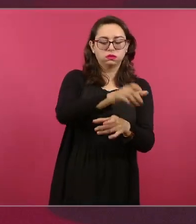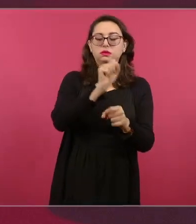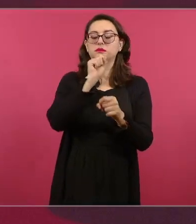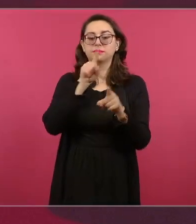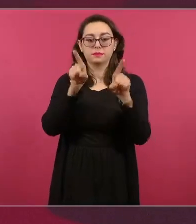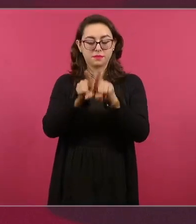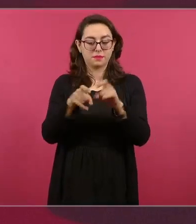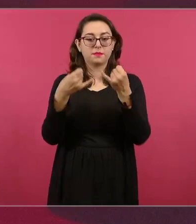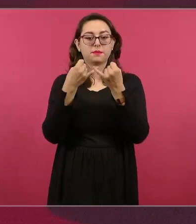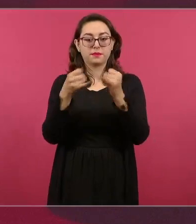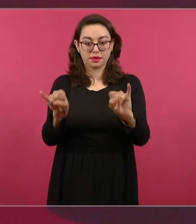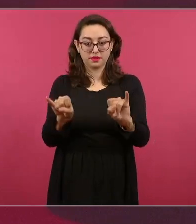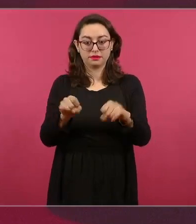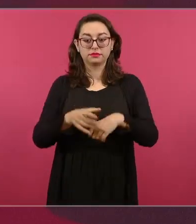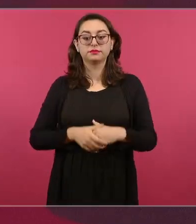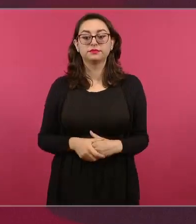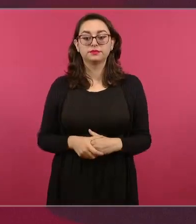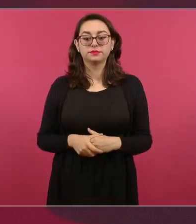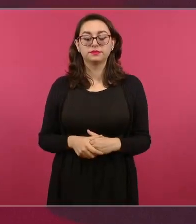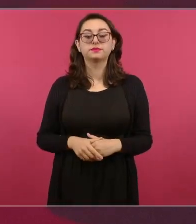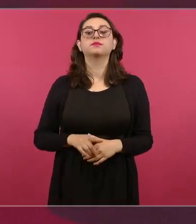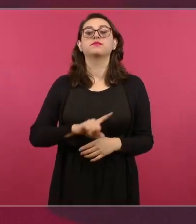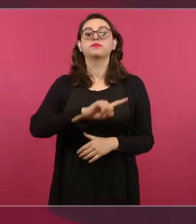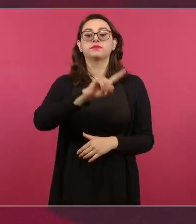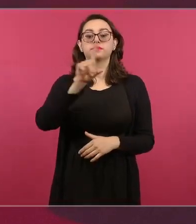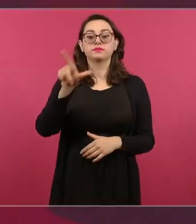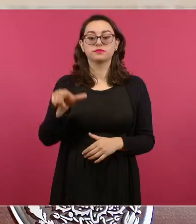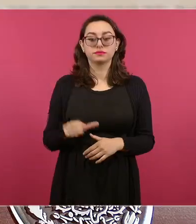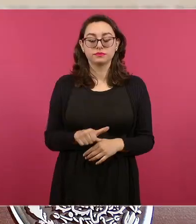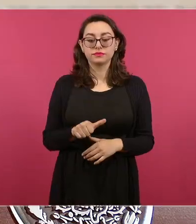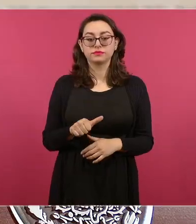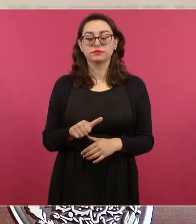seguimos adelante, pero ya no en el tren,